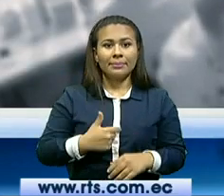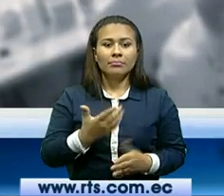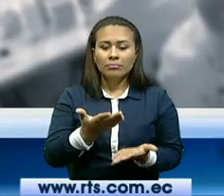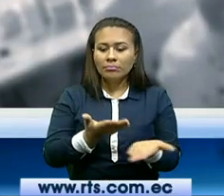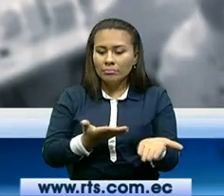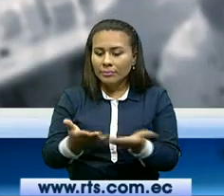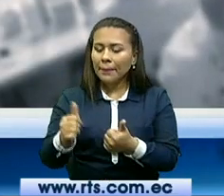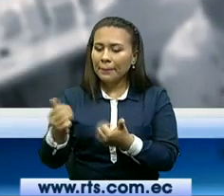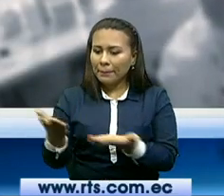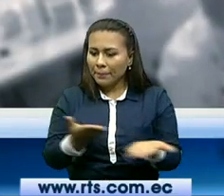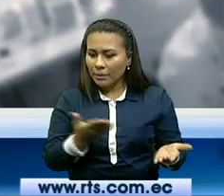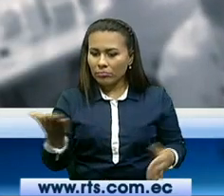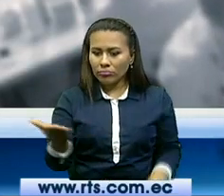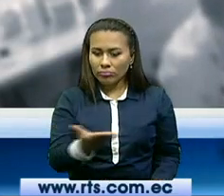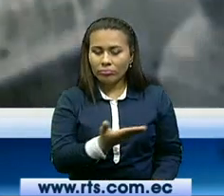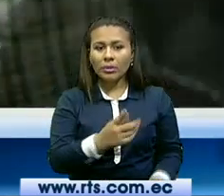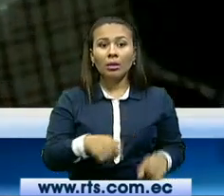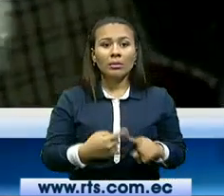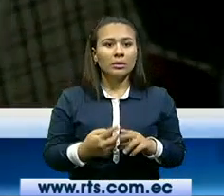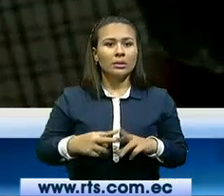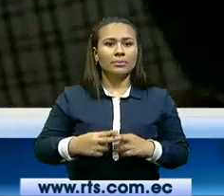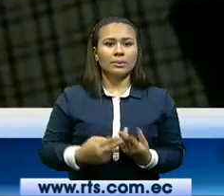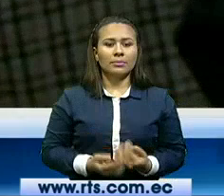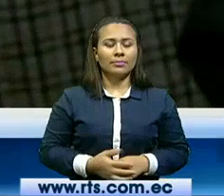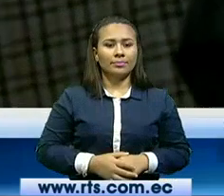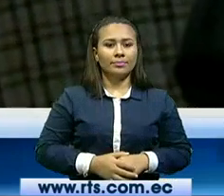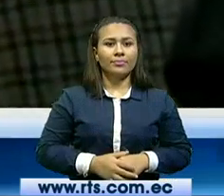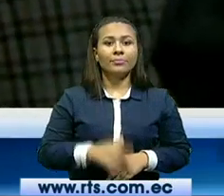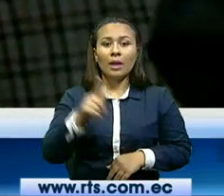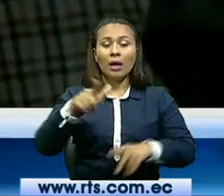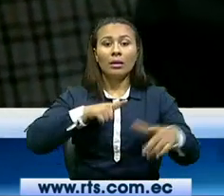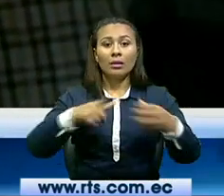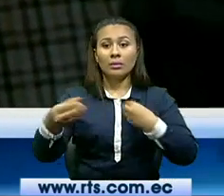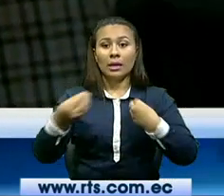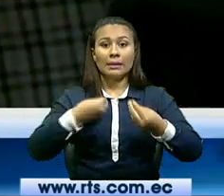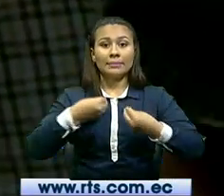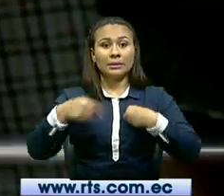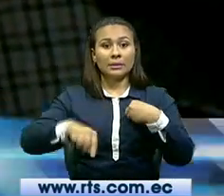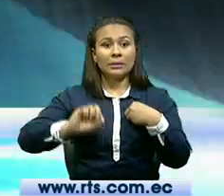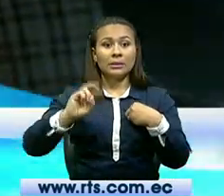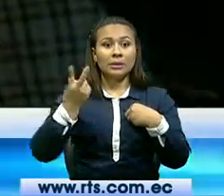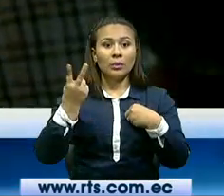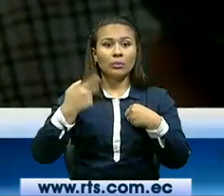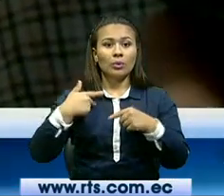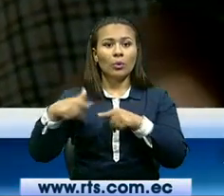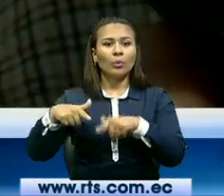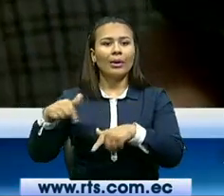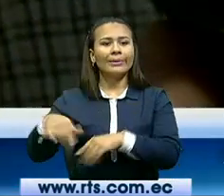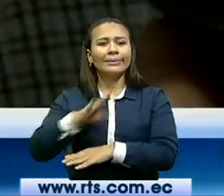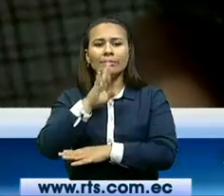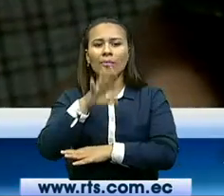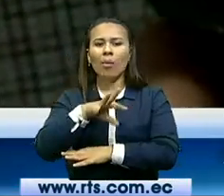da la bienvenida y empieza todo. De los lugares confirmados, nosotros somos el segundo.